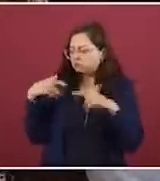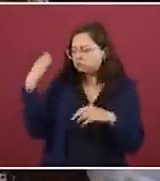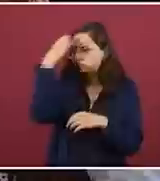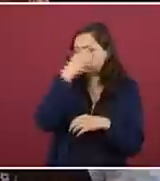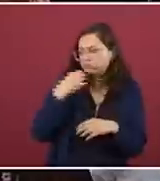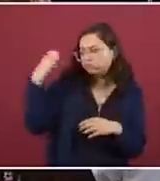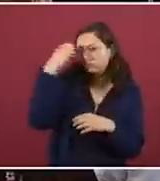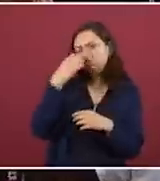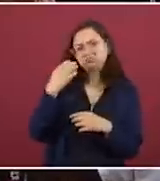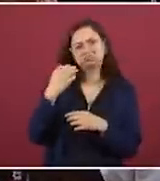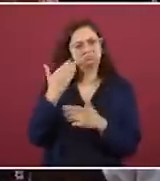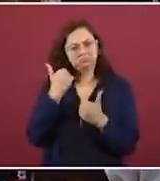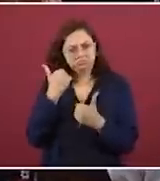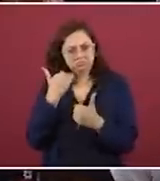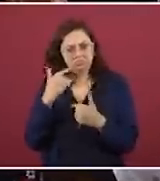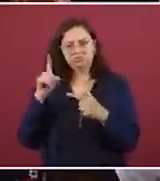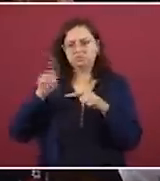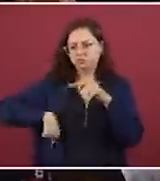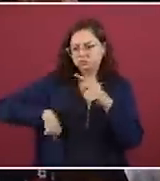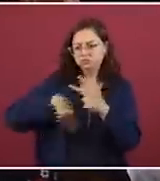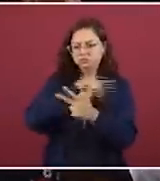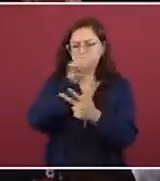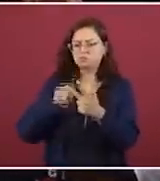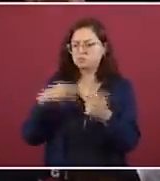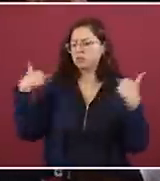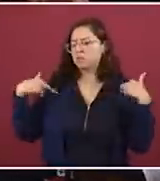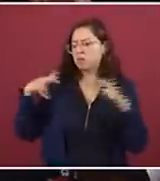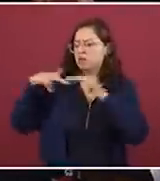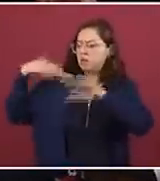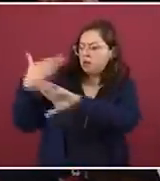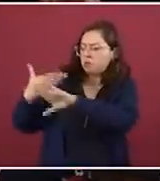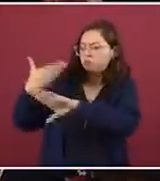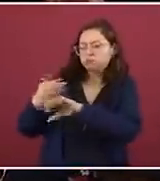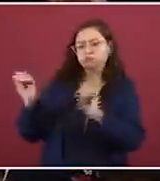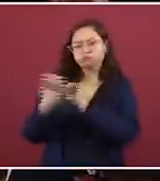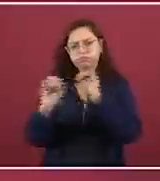no habría persecución a los maestros,